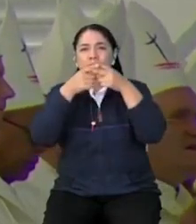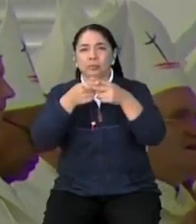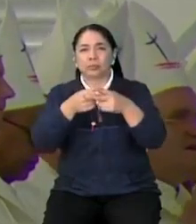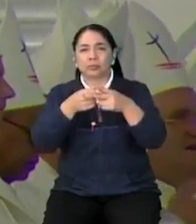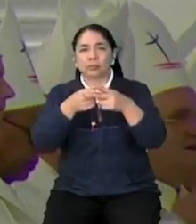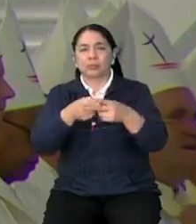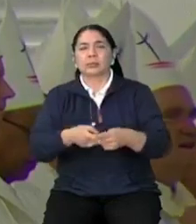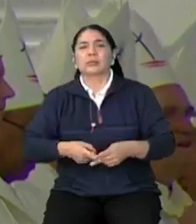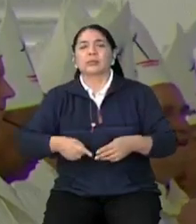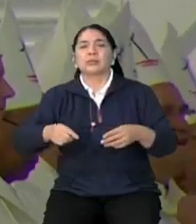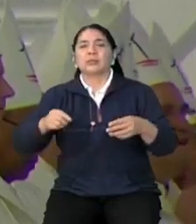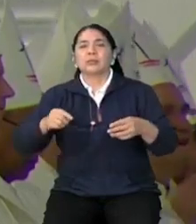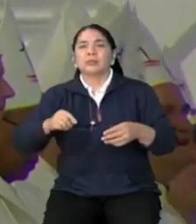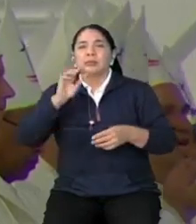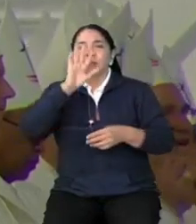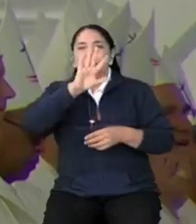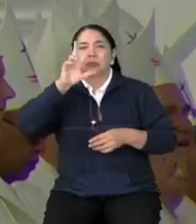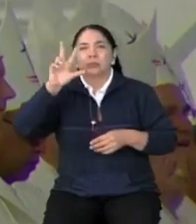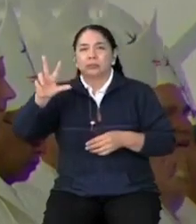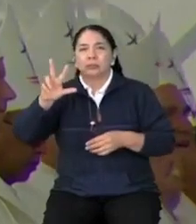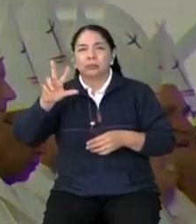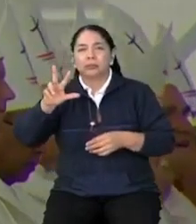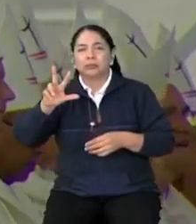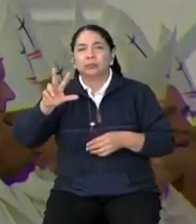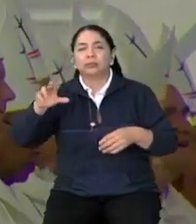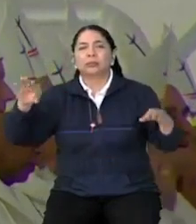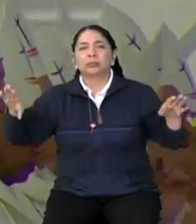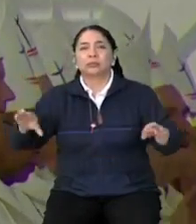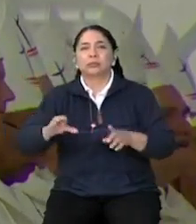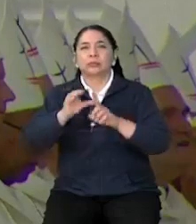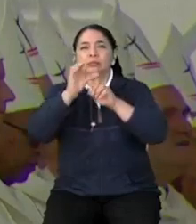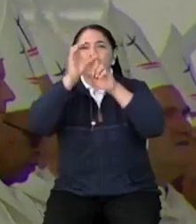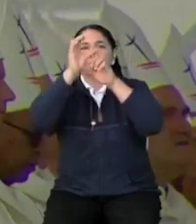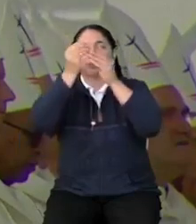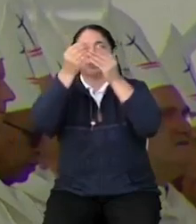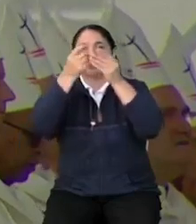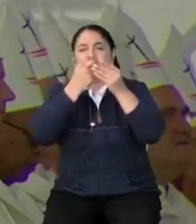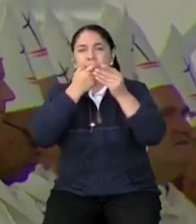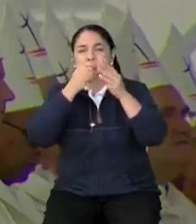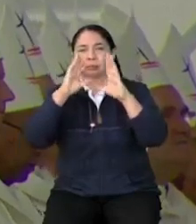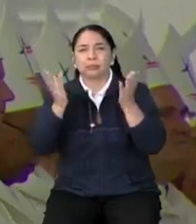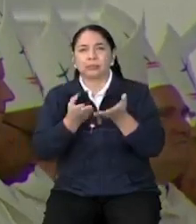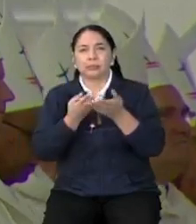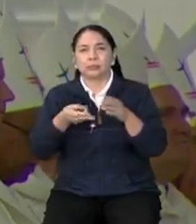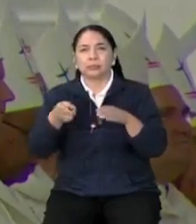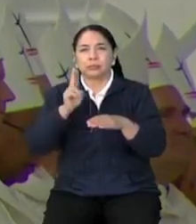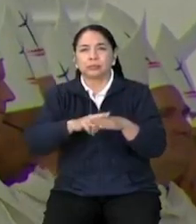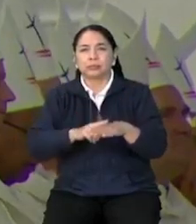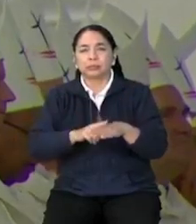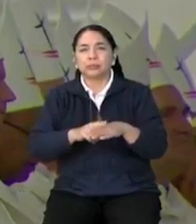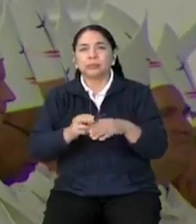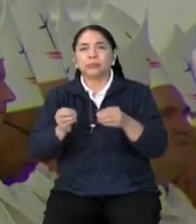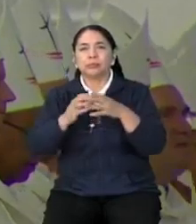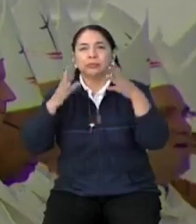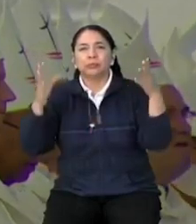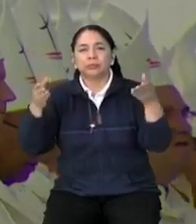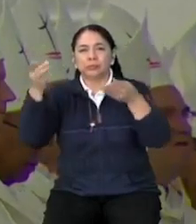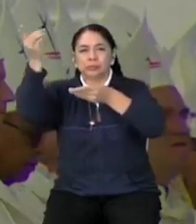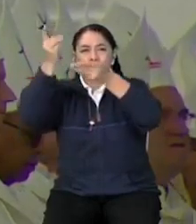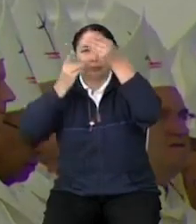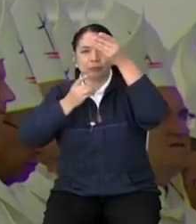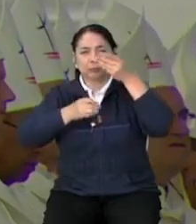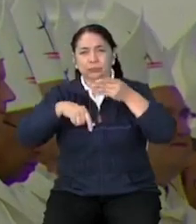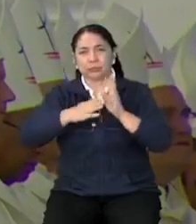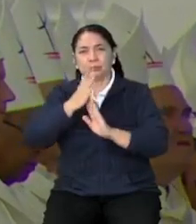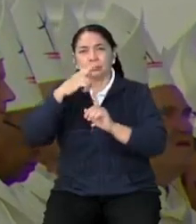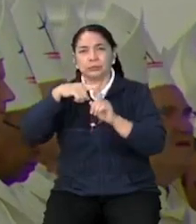terer congreso eucarístico internacional un gran Don para la iglesia pero